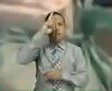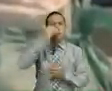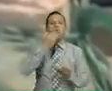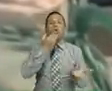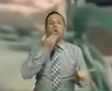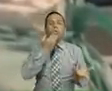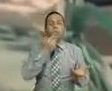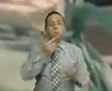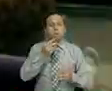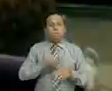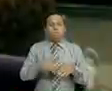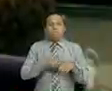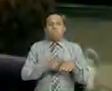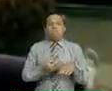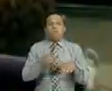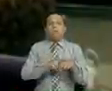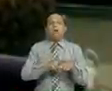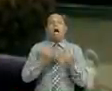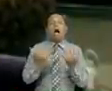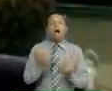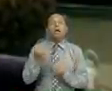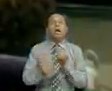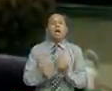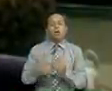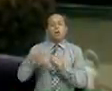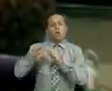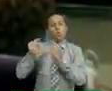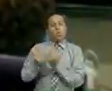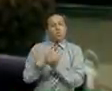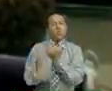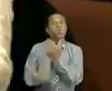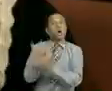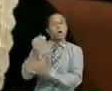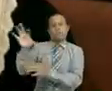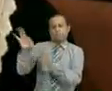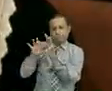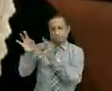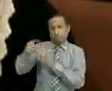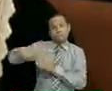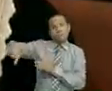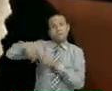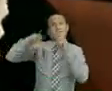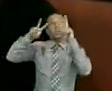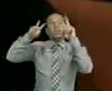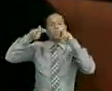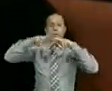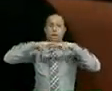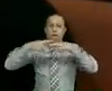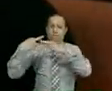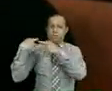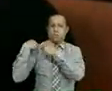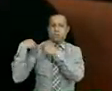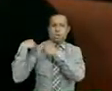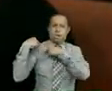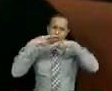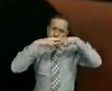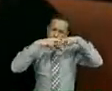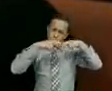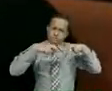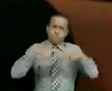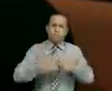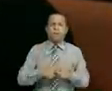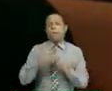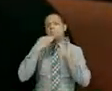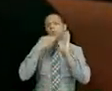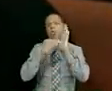impunidad, se creó la Unidad de Fuerza de Tarea Multidisciplinaria. Pero podría pasar que en una